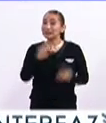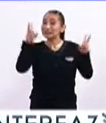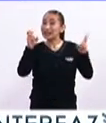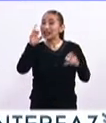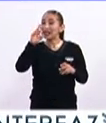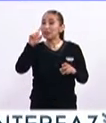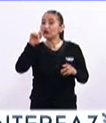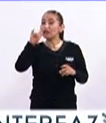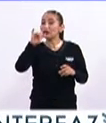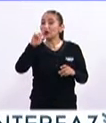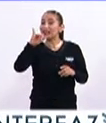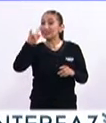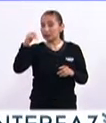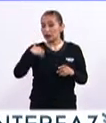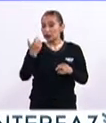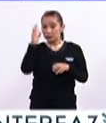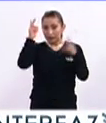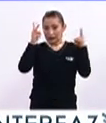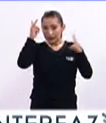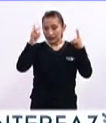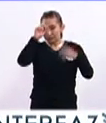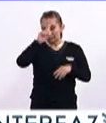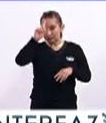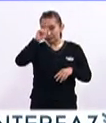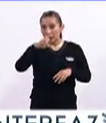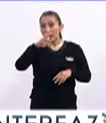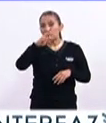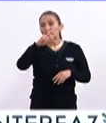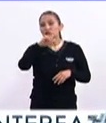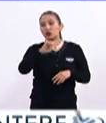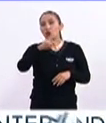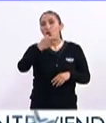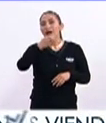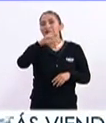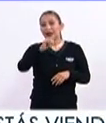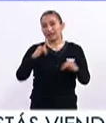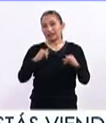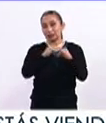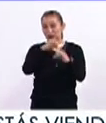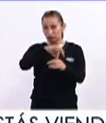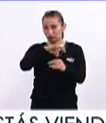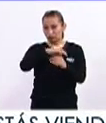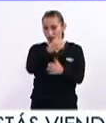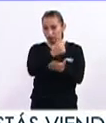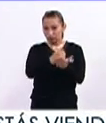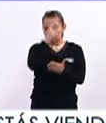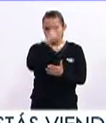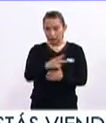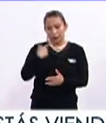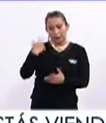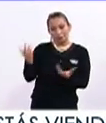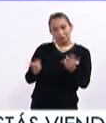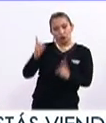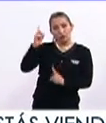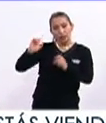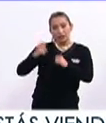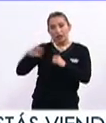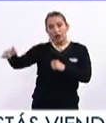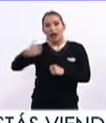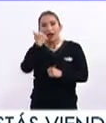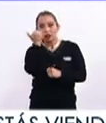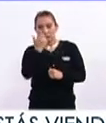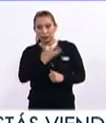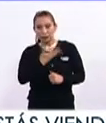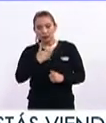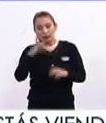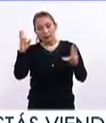Rebotando Ideas, nos visita el consejero Mauricio Huesca del Instituto Electoral de la Ciudad de México. Resolverá las dudas de